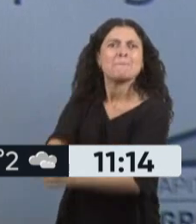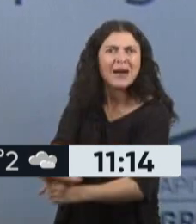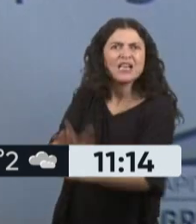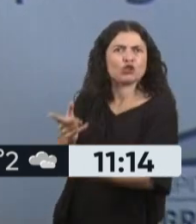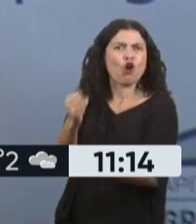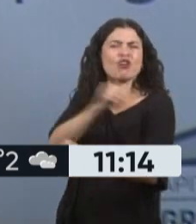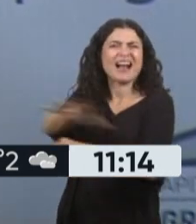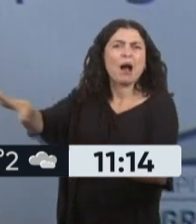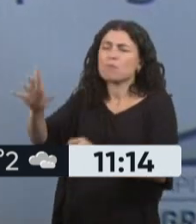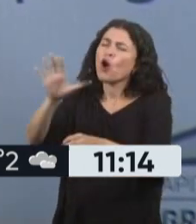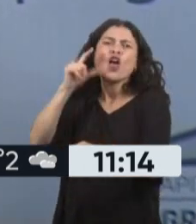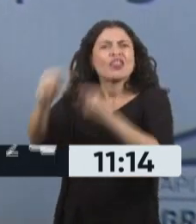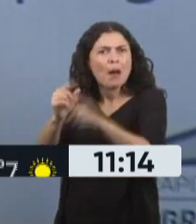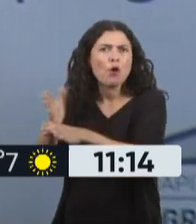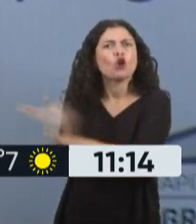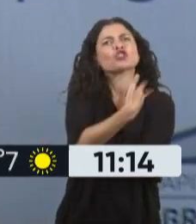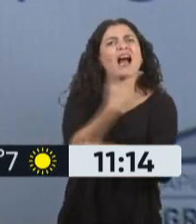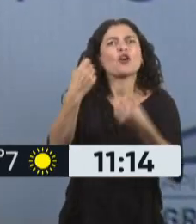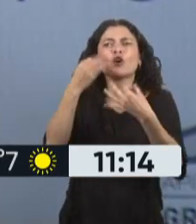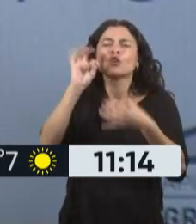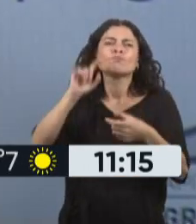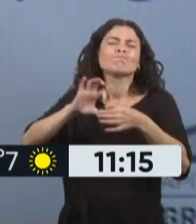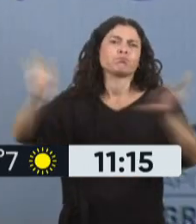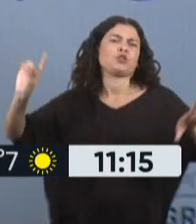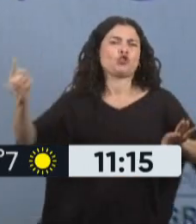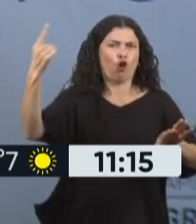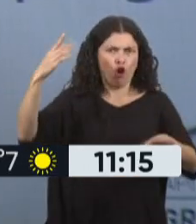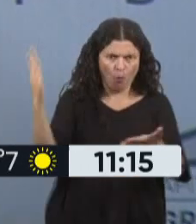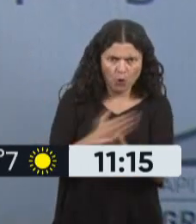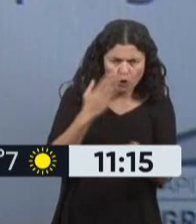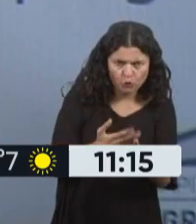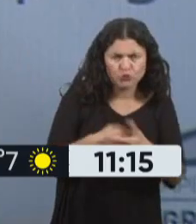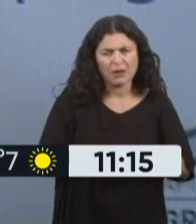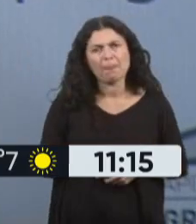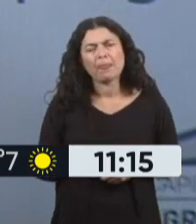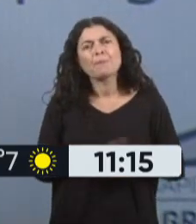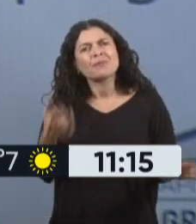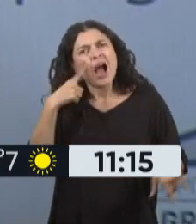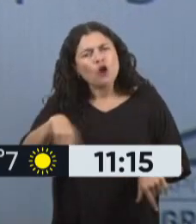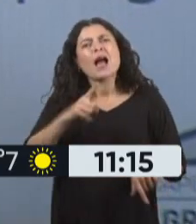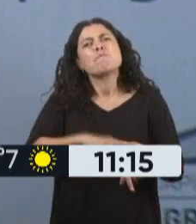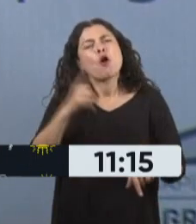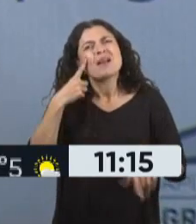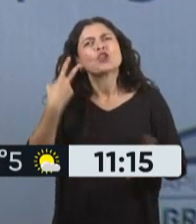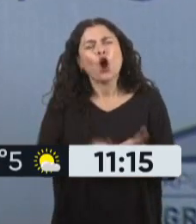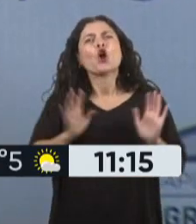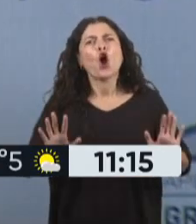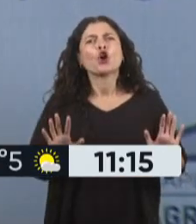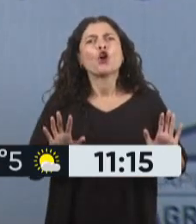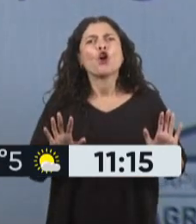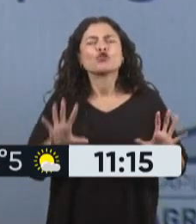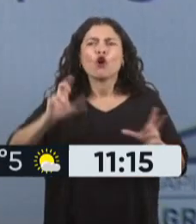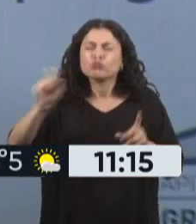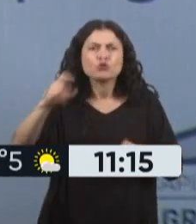aunque durante un siglo la política decidió negar la ley de la gravedad, es hora de reconocer que la única verdad es la realidad, como dijo